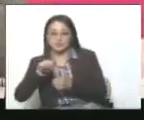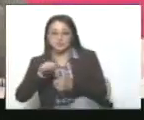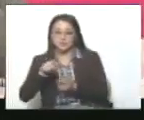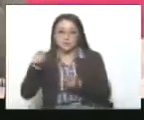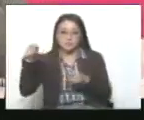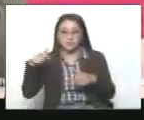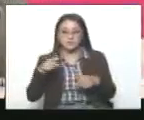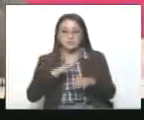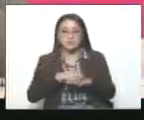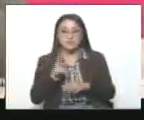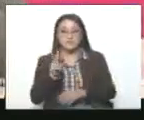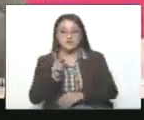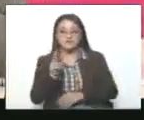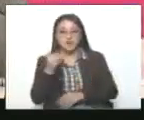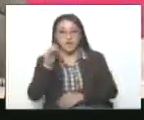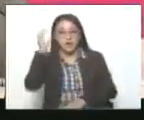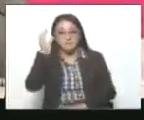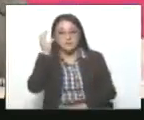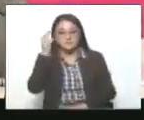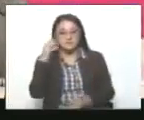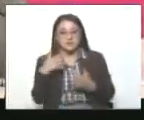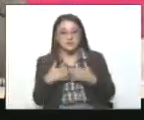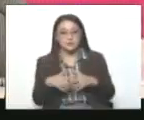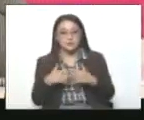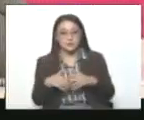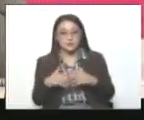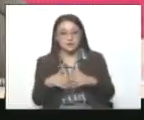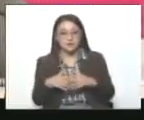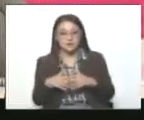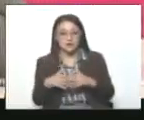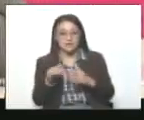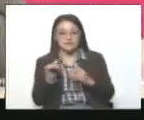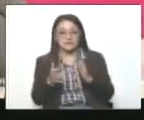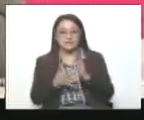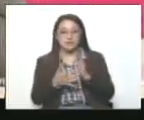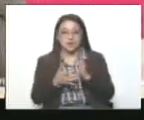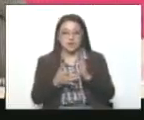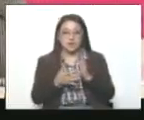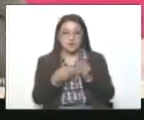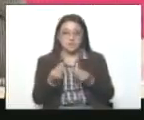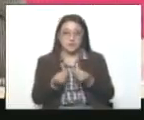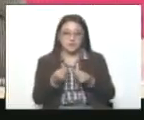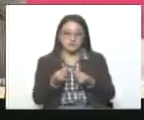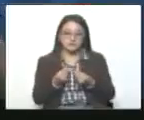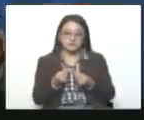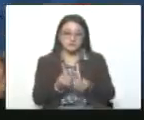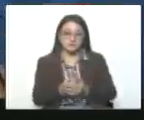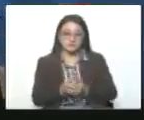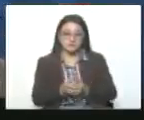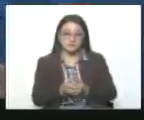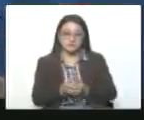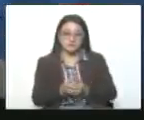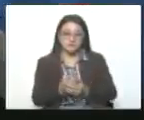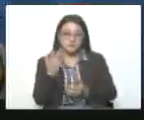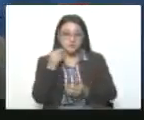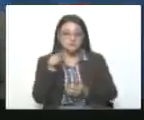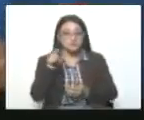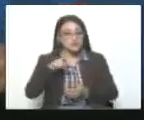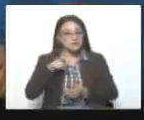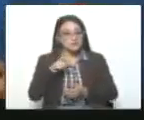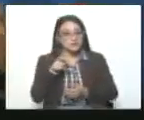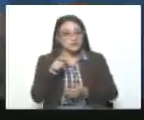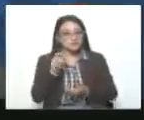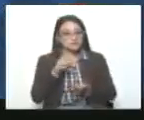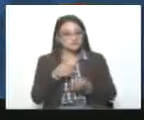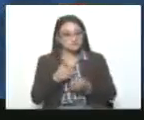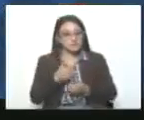porque Venezuela tiene capacidad industrial y tecnológica para hacerlo. Sí, por eso señalaba la necesidad de ampliar las